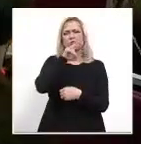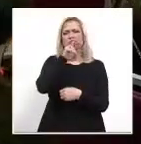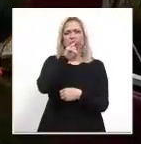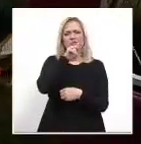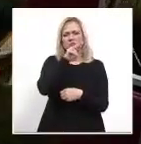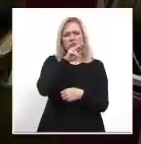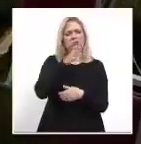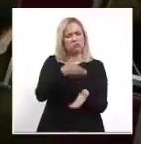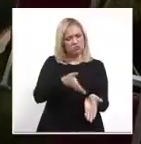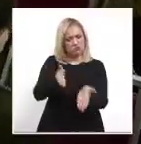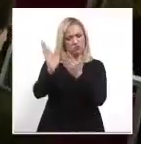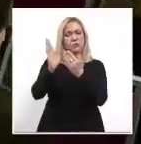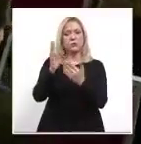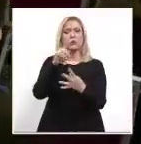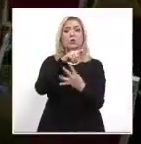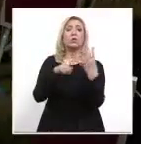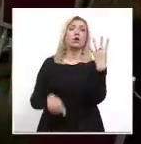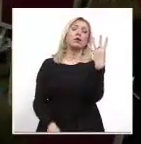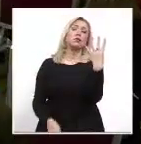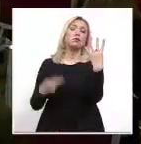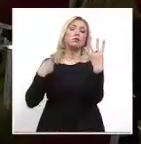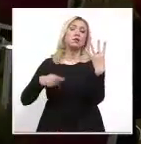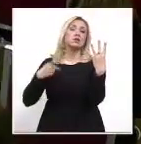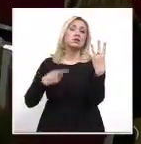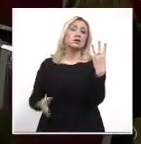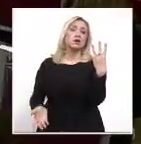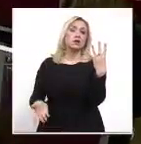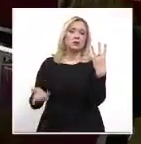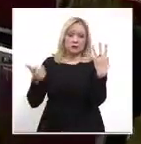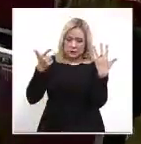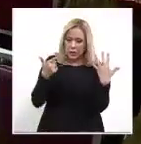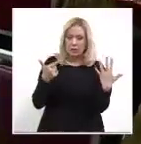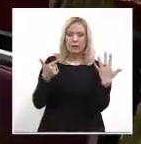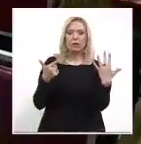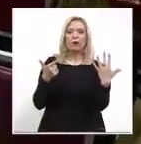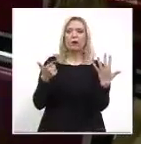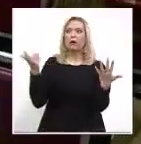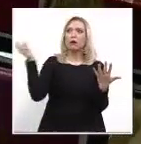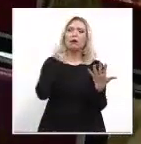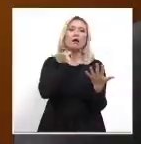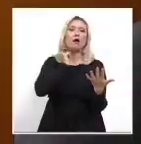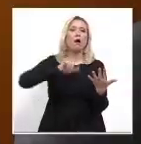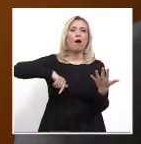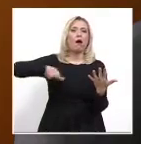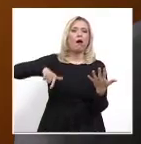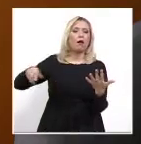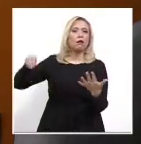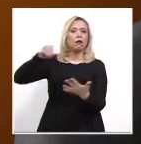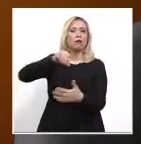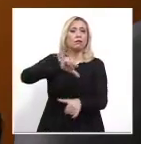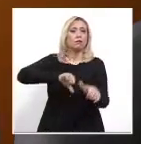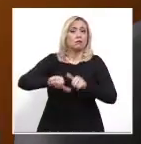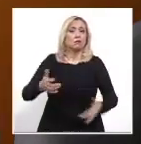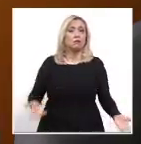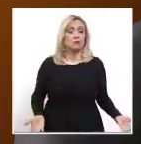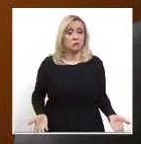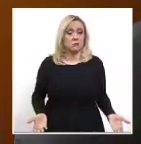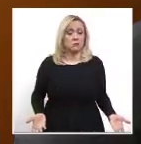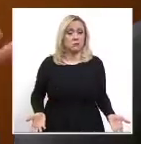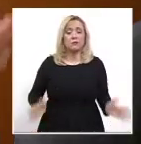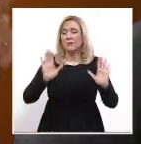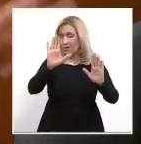comisionados faltantes y la posibilidad de destituir a quienes no cumplan con la sentencia. La Constitución no